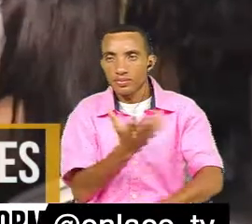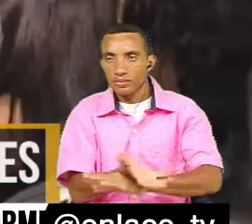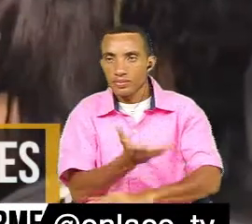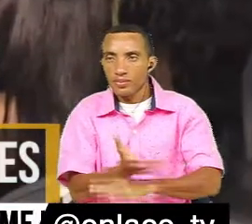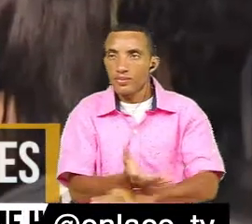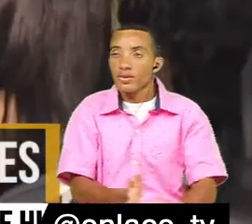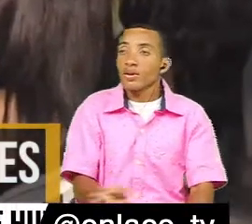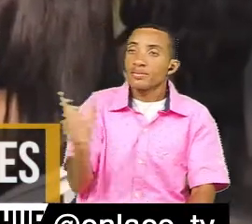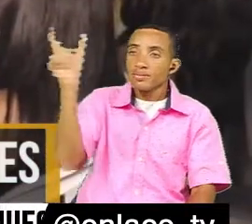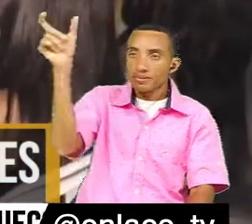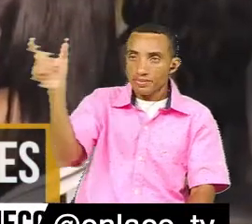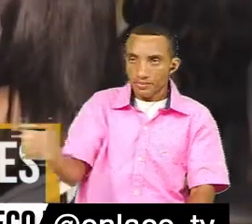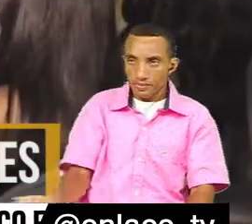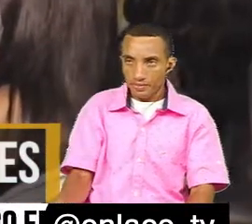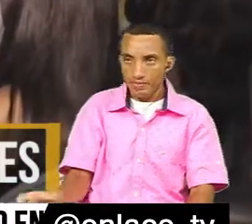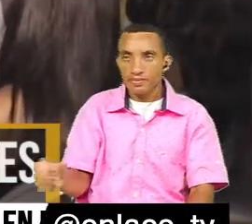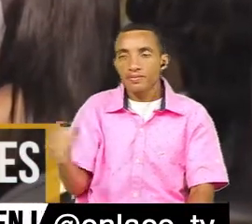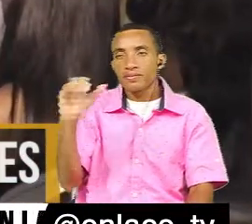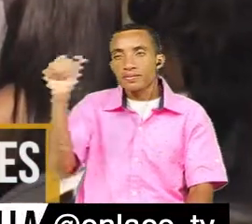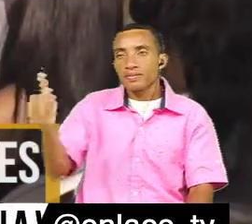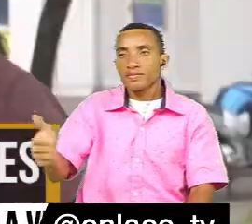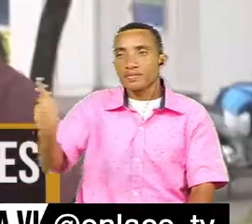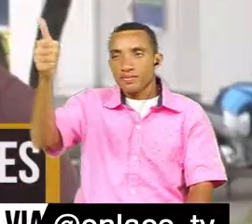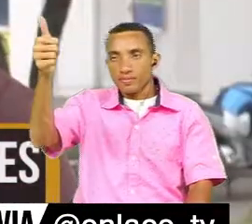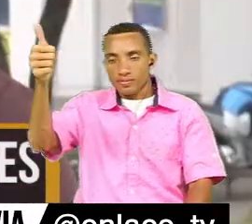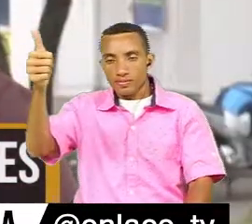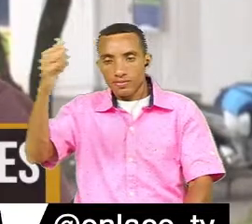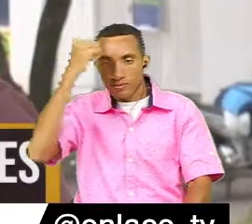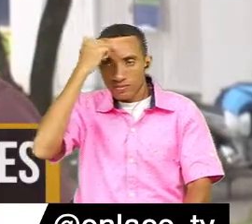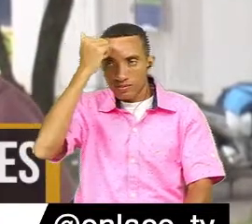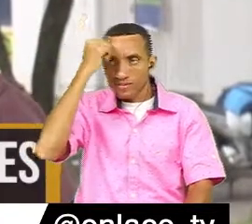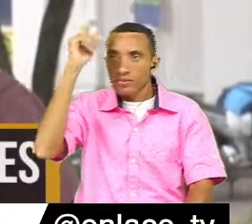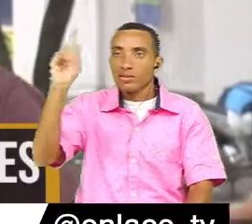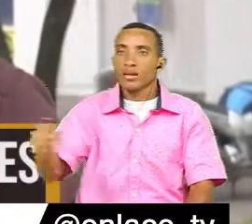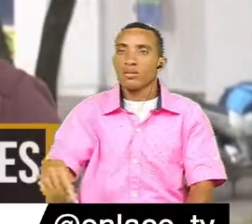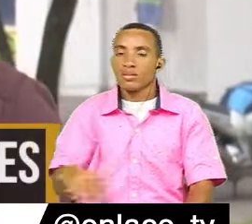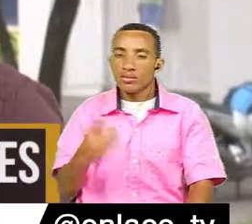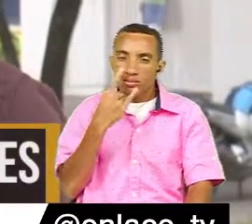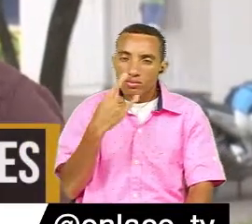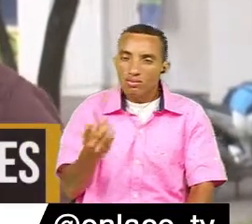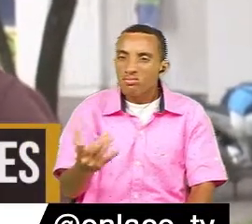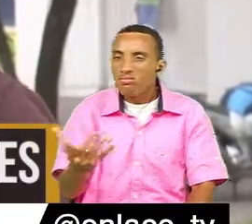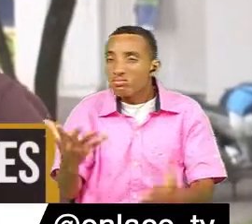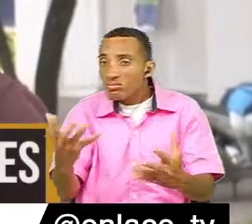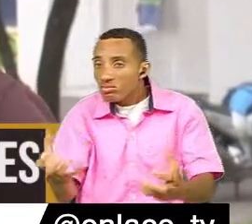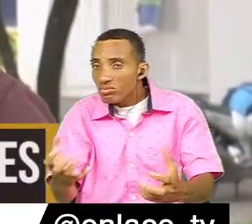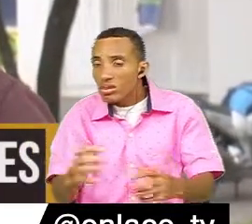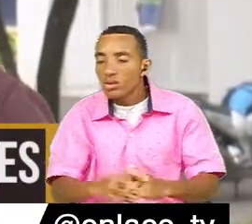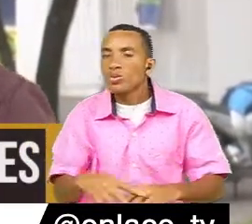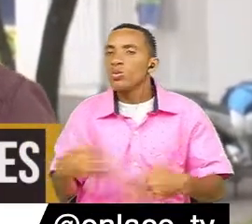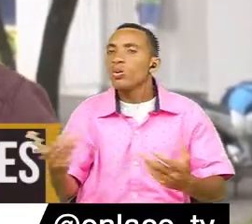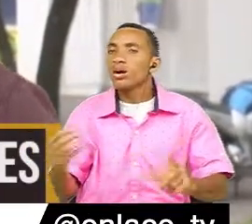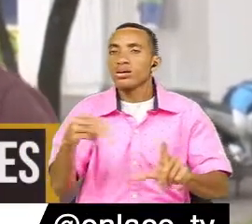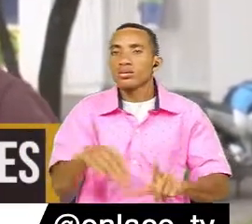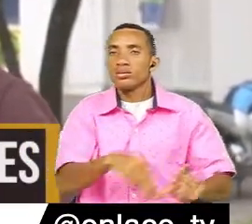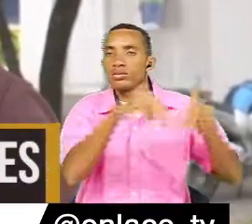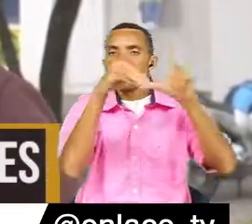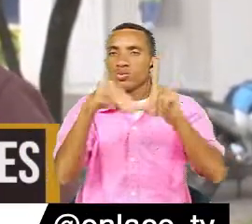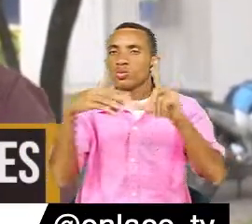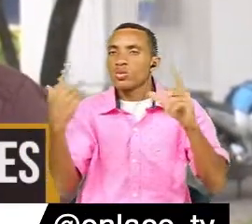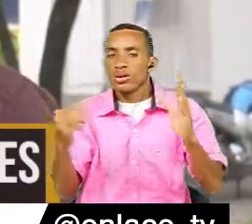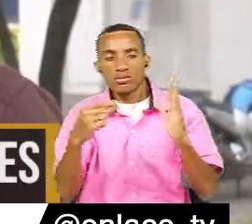Universidad Autónoma de Manizales en teleconferencia estará explicando a todos los interesados en qué consiste esta maestría y cuáles son las